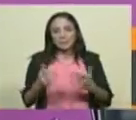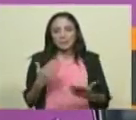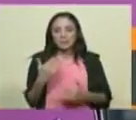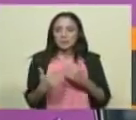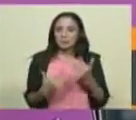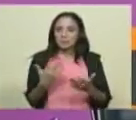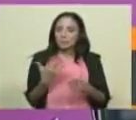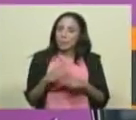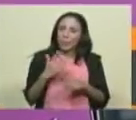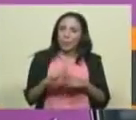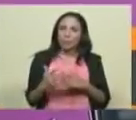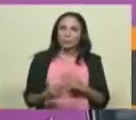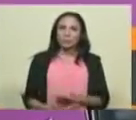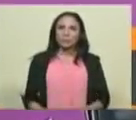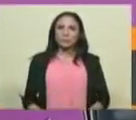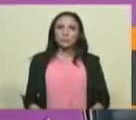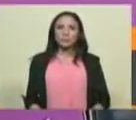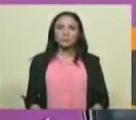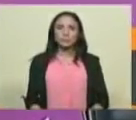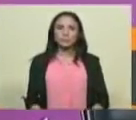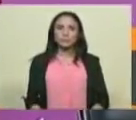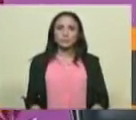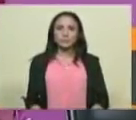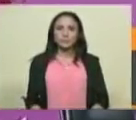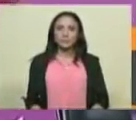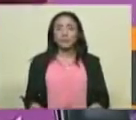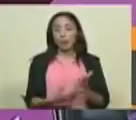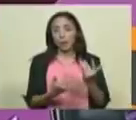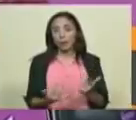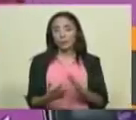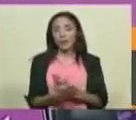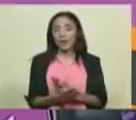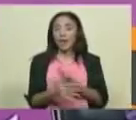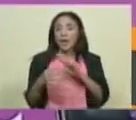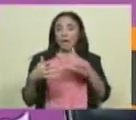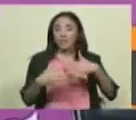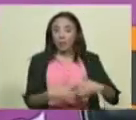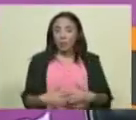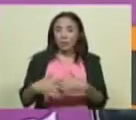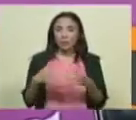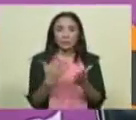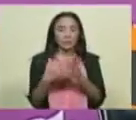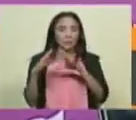Venezuela está enfrentando una campaña imperialista mundial.